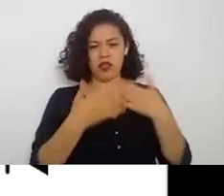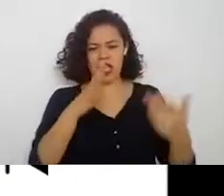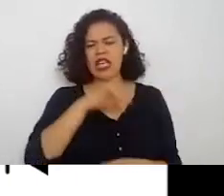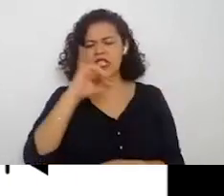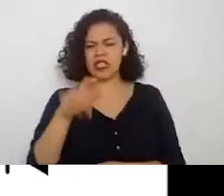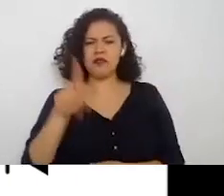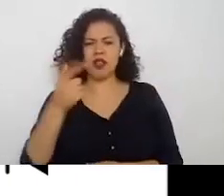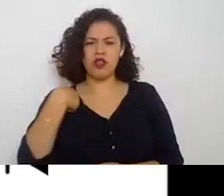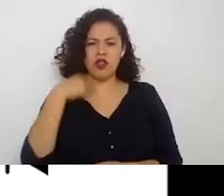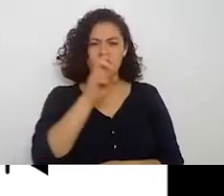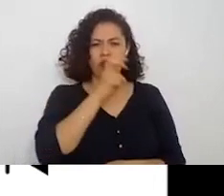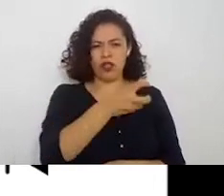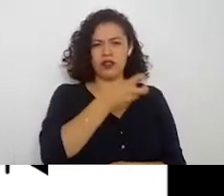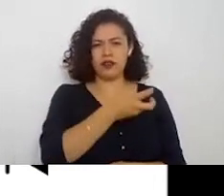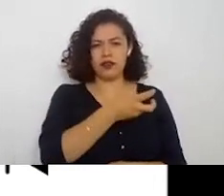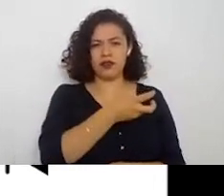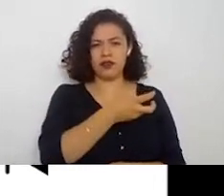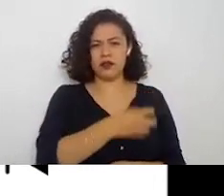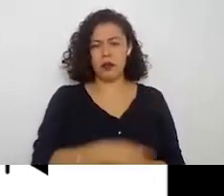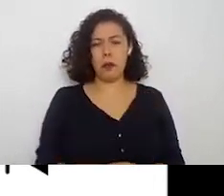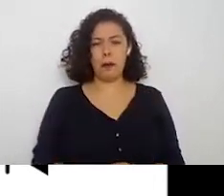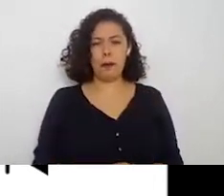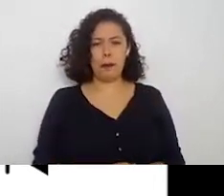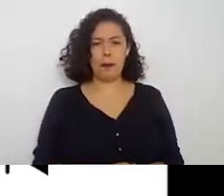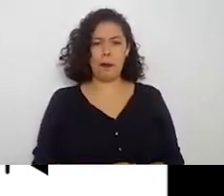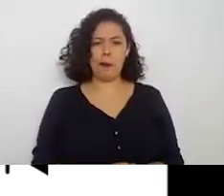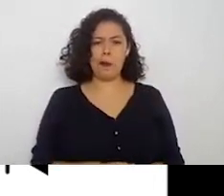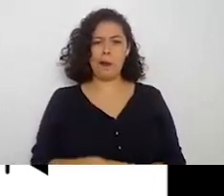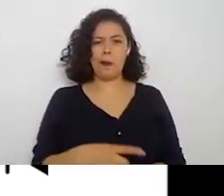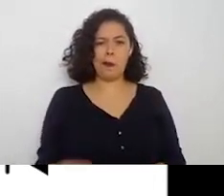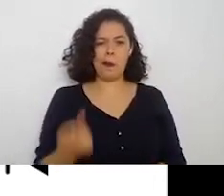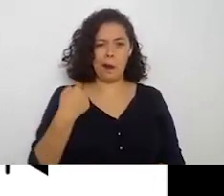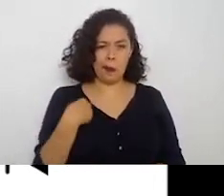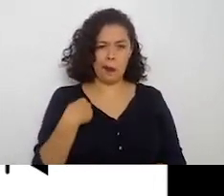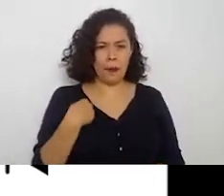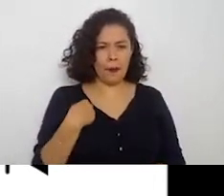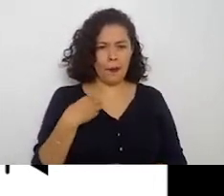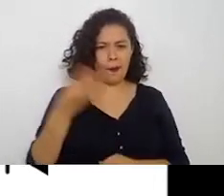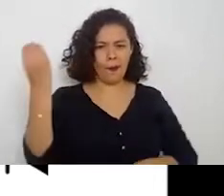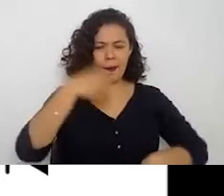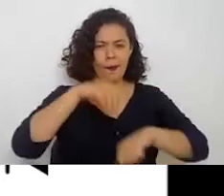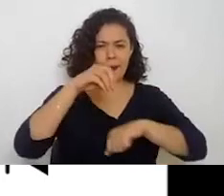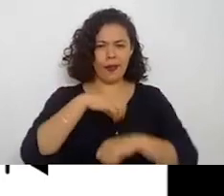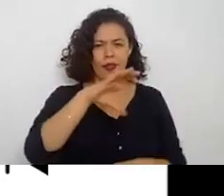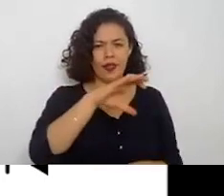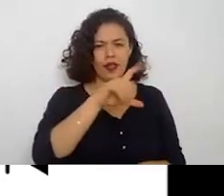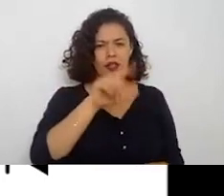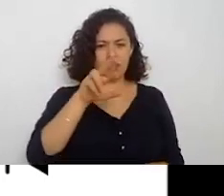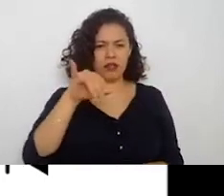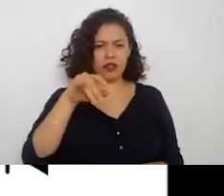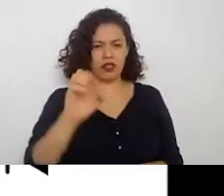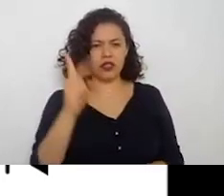quise sacar la parte de lo que es el CLUNY, ¿verdad? Entonces aquí nos dice que en el 2019 contamos